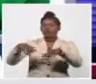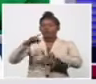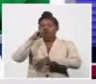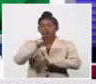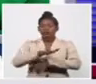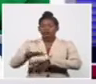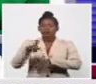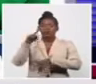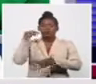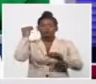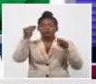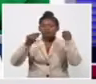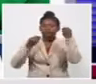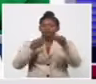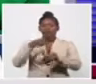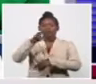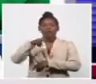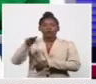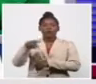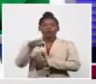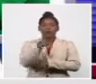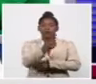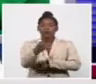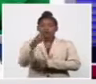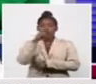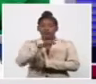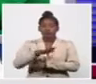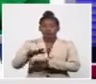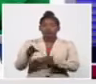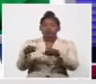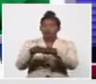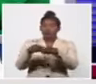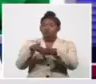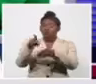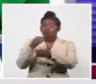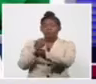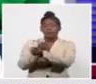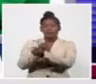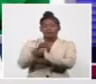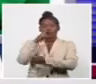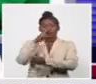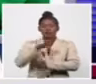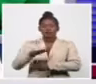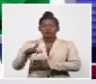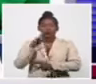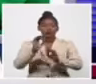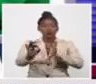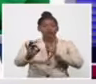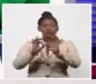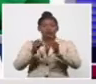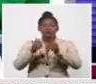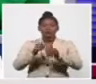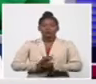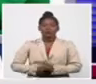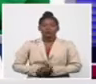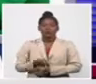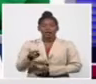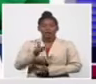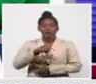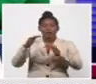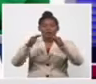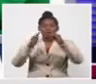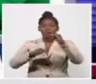evaluar lo que representa este grupo de mucho riesgo. Ayer, menores de 20 años,